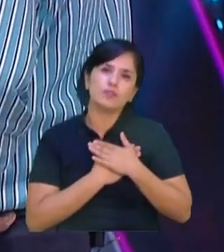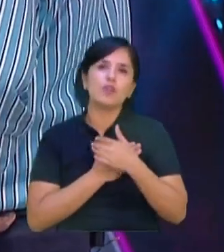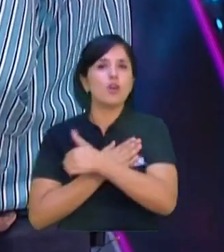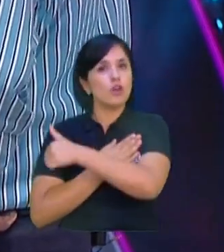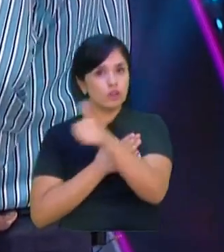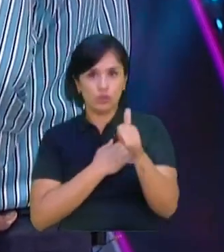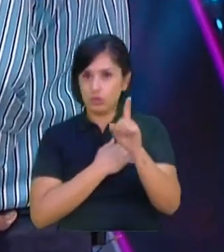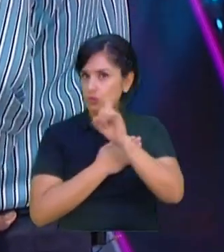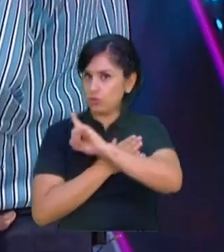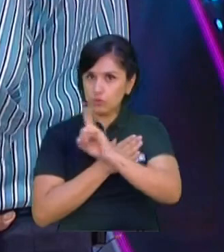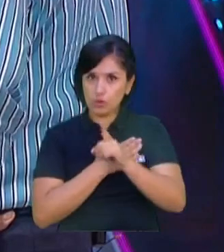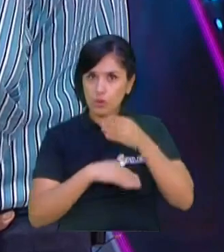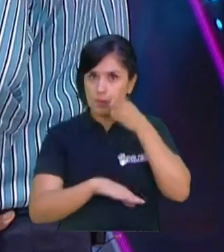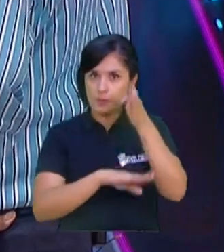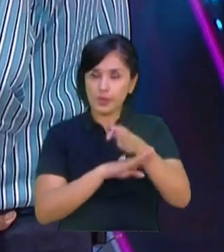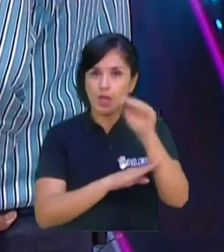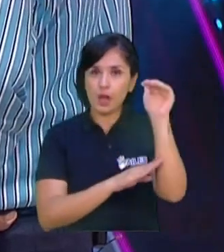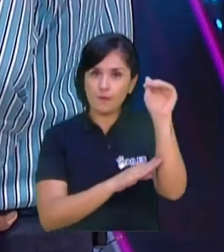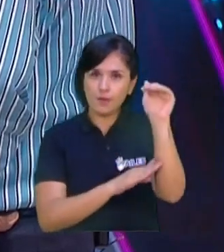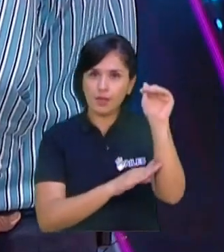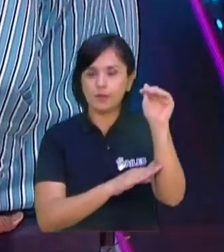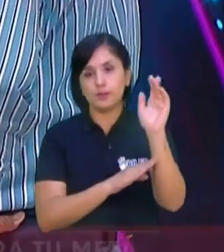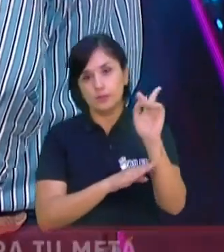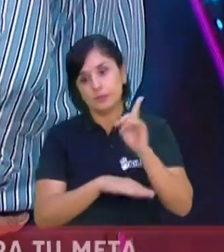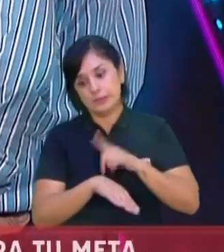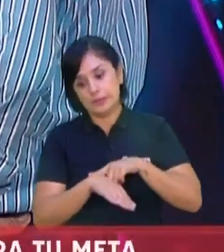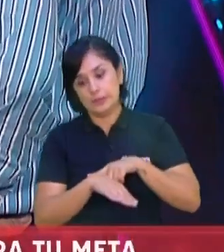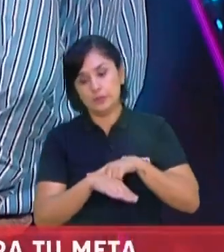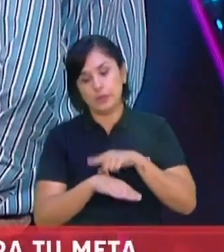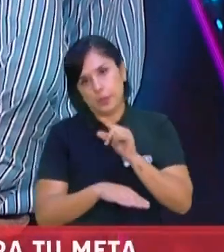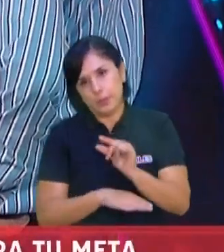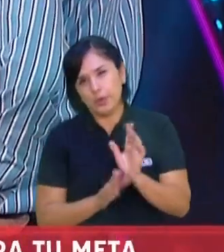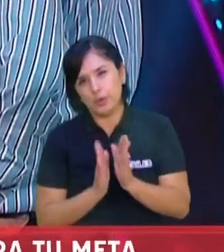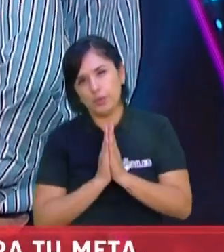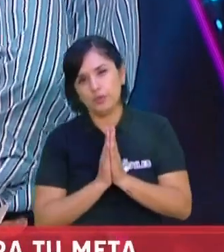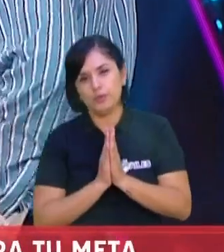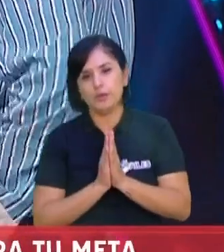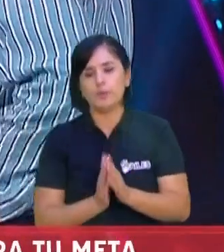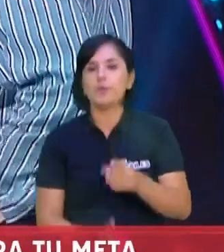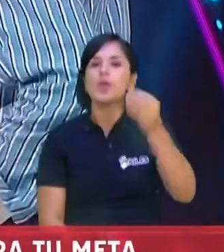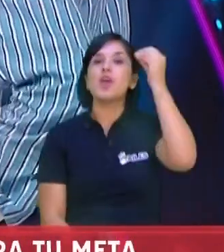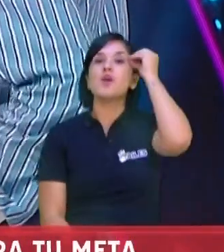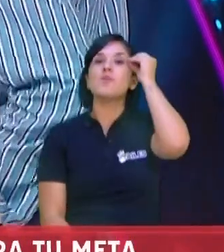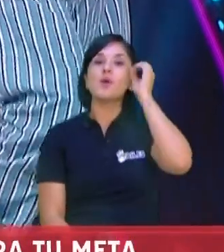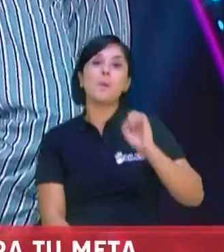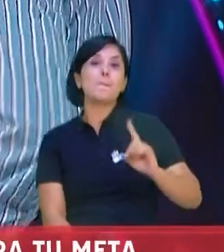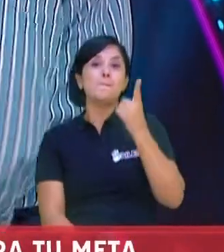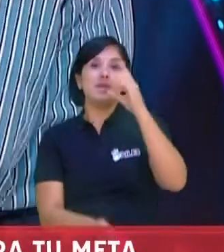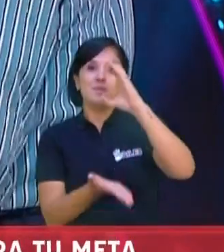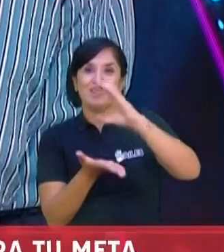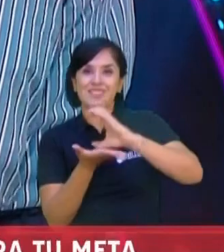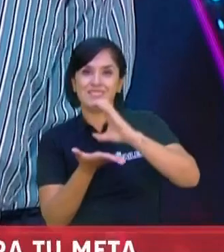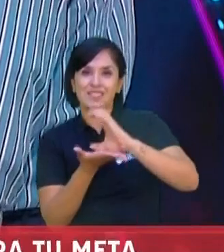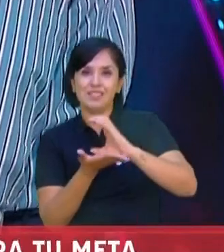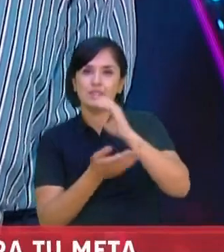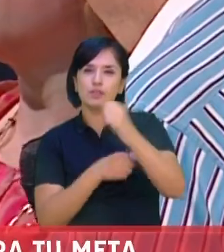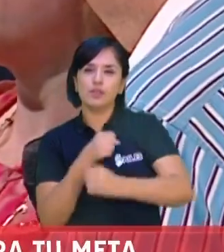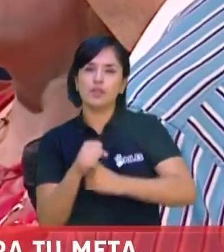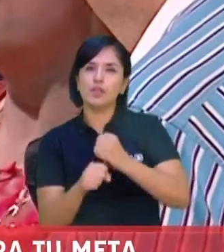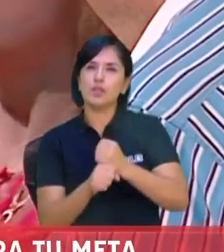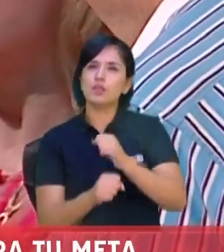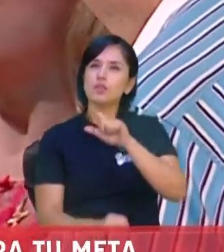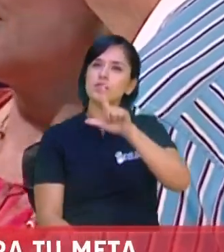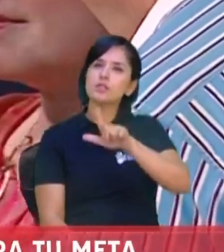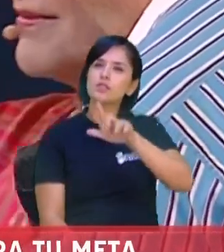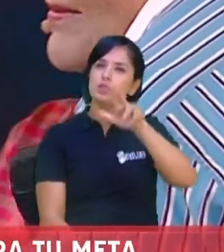los que todavía no han ido, les queda mucho todavía, pero no tanto. Me acuerdo del primer centro, el año 79. Sí. Me